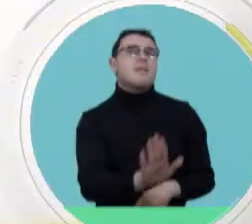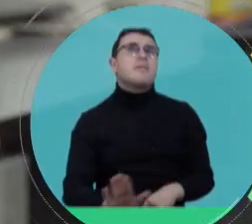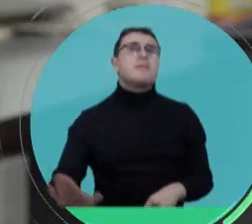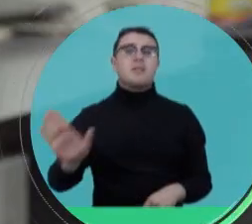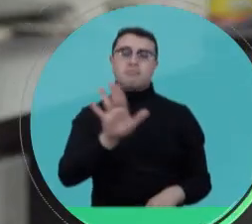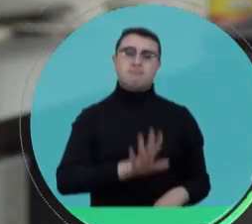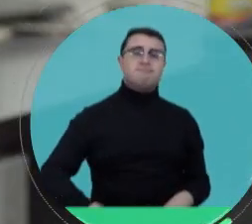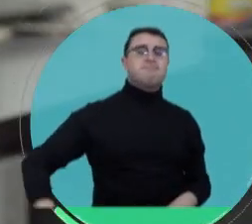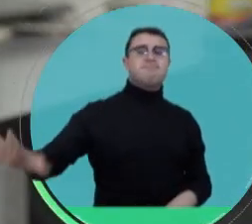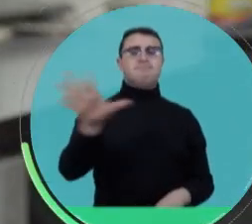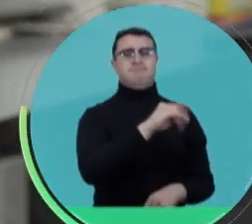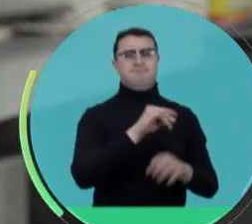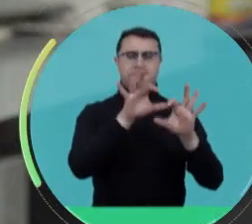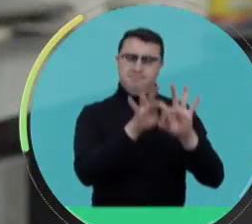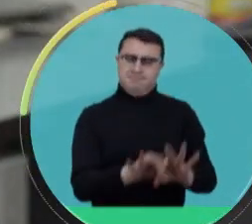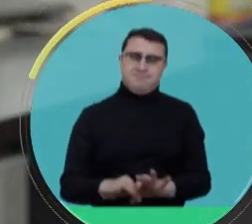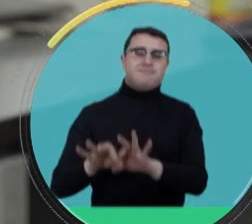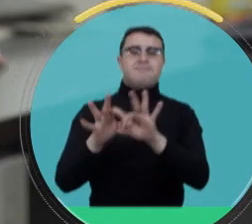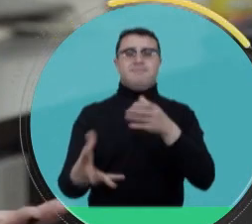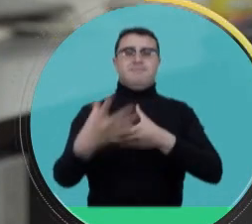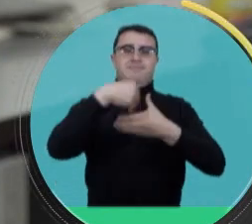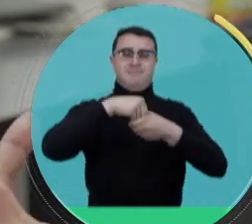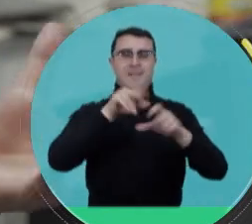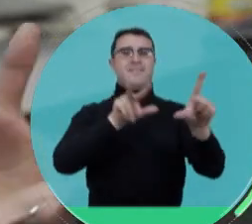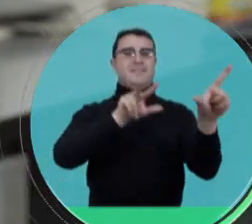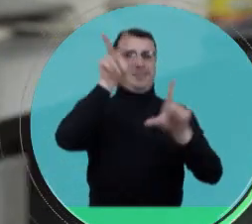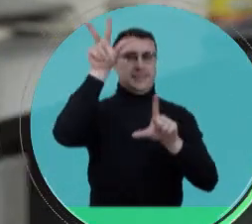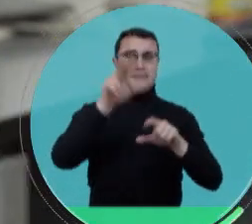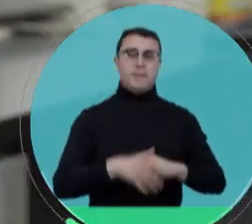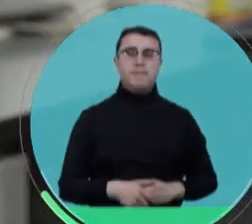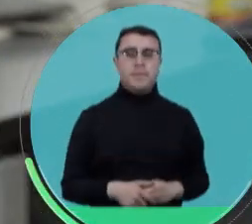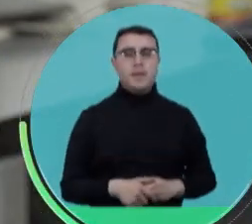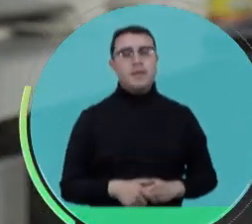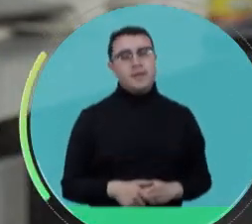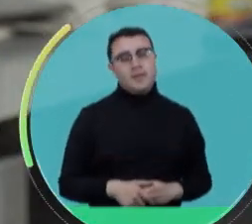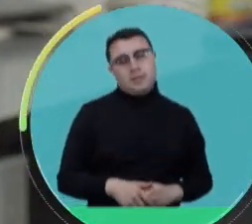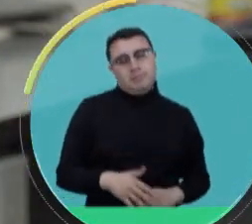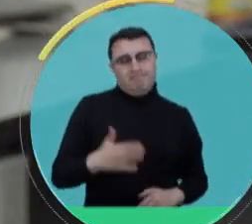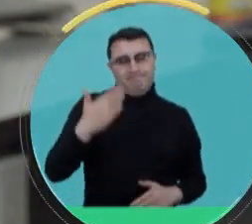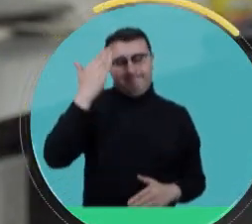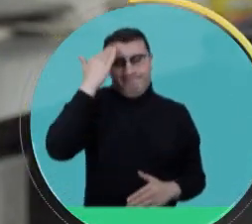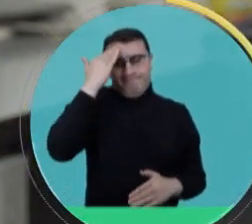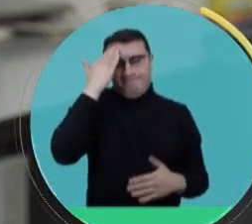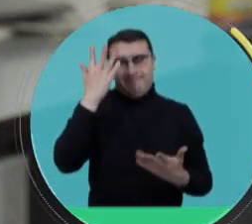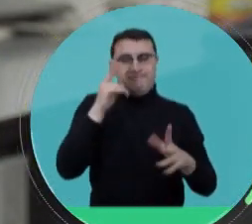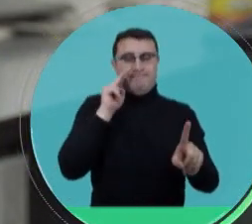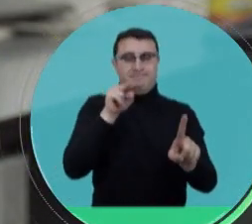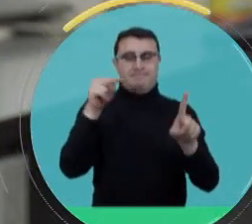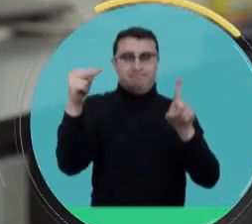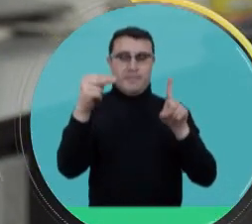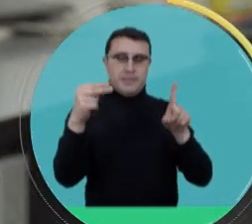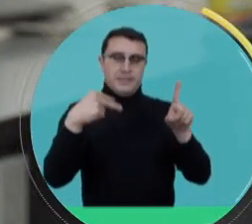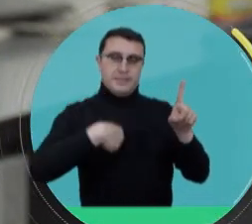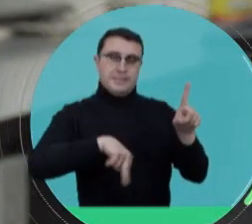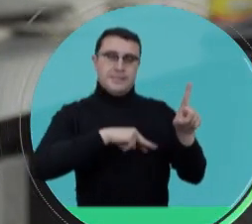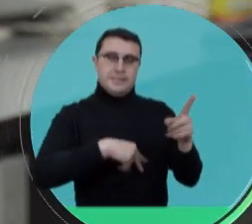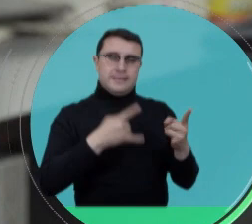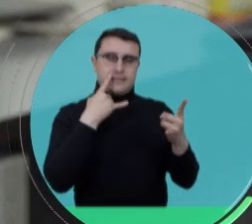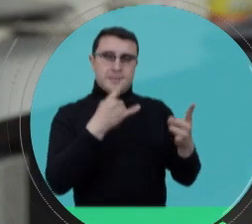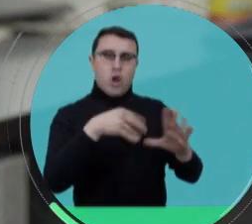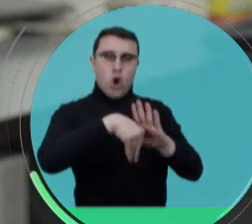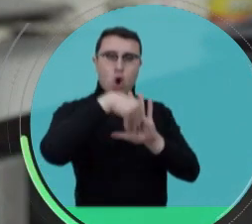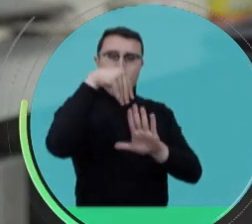eh digamos eh bajo la sombrilla de que todos somos 13 eh digamos que bajo esa